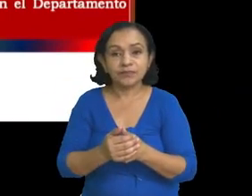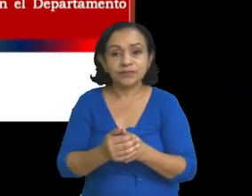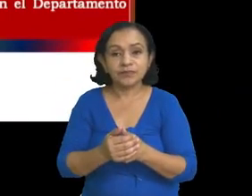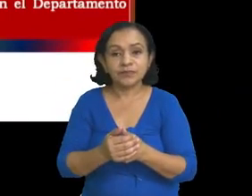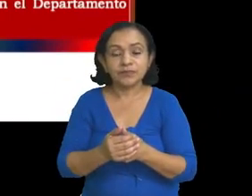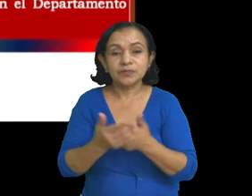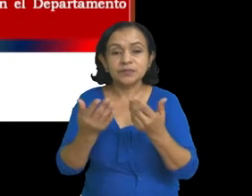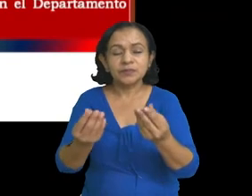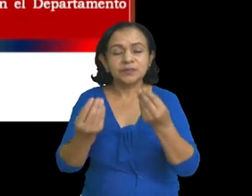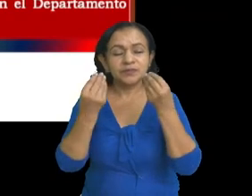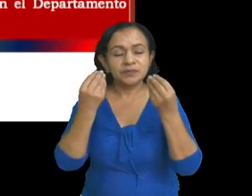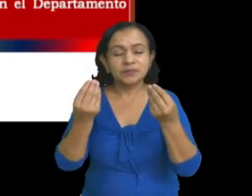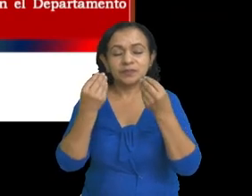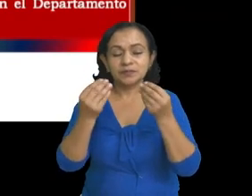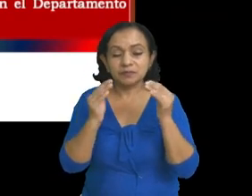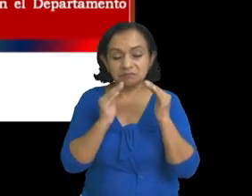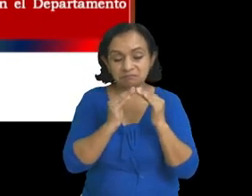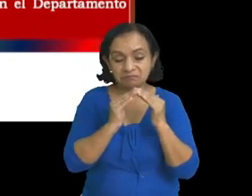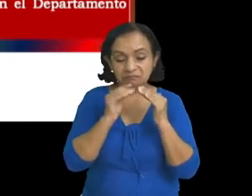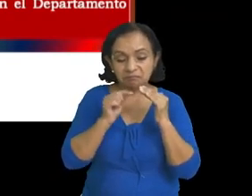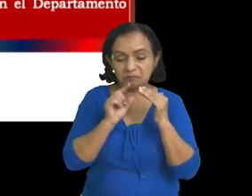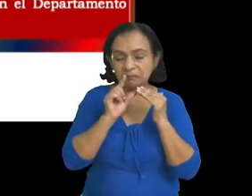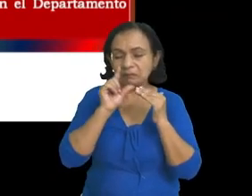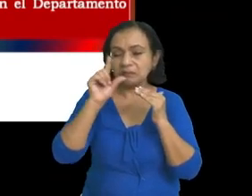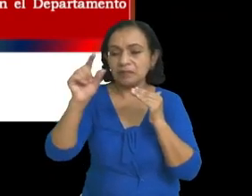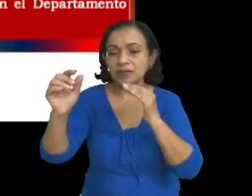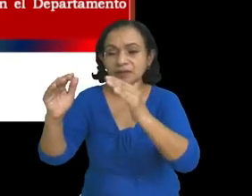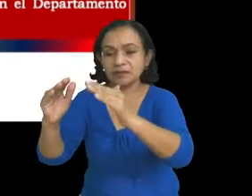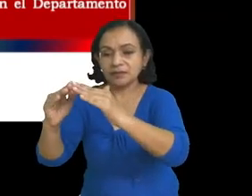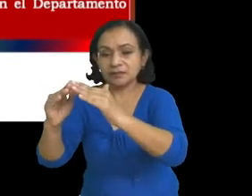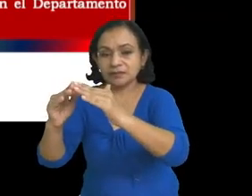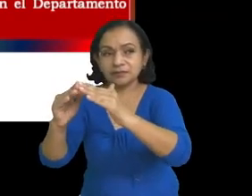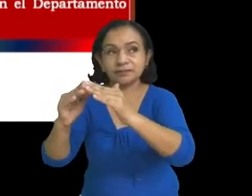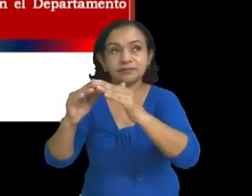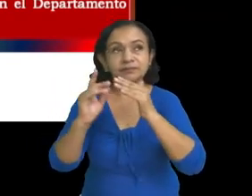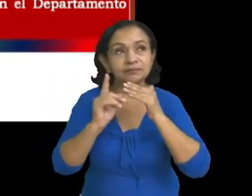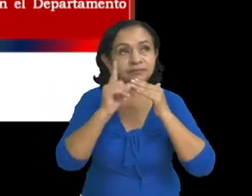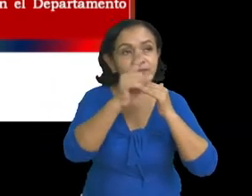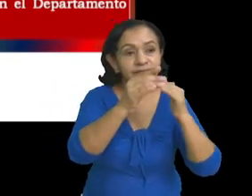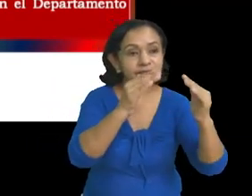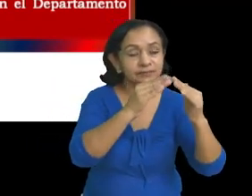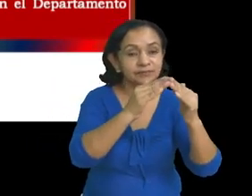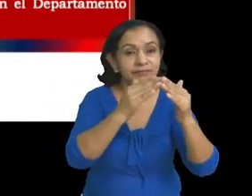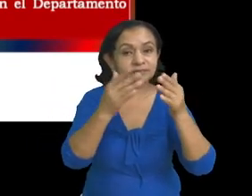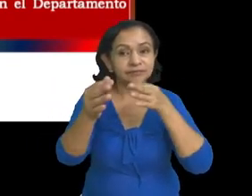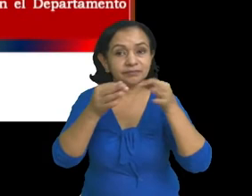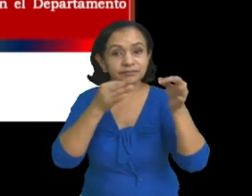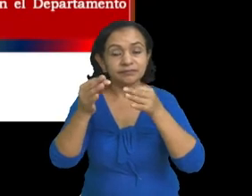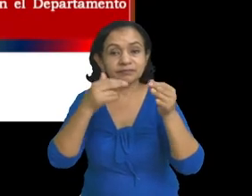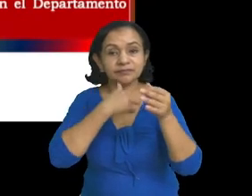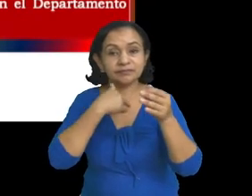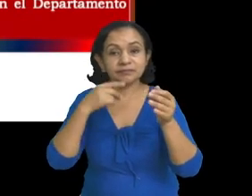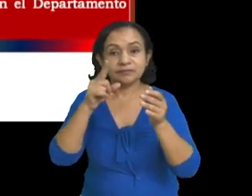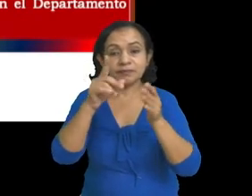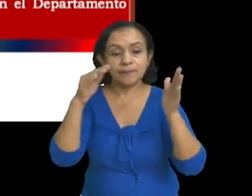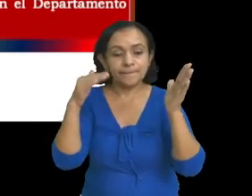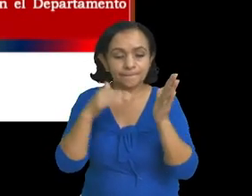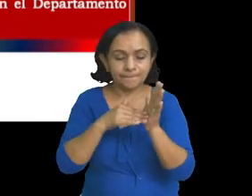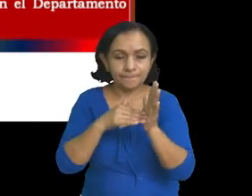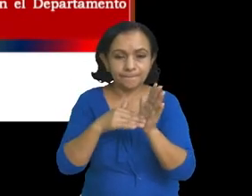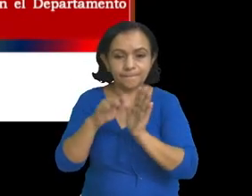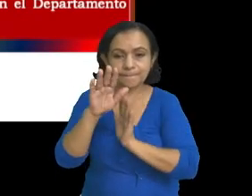de comunidades decenas bastante dispersas, sí, claro, ubicadas. Esta es la parte que se trasladaron